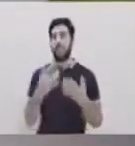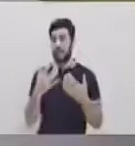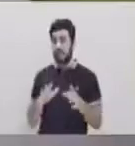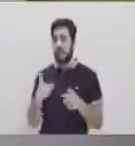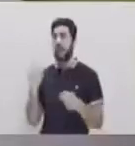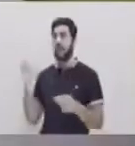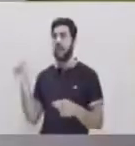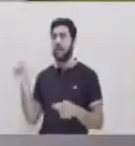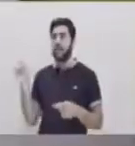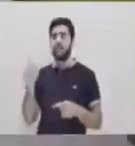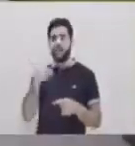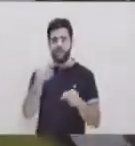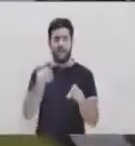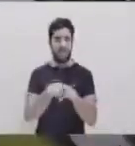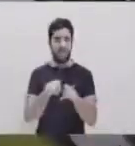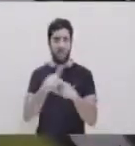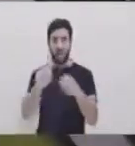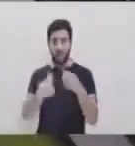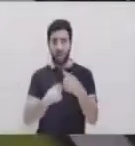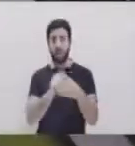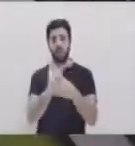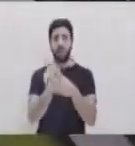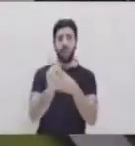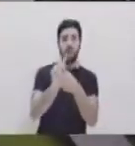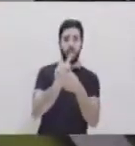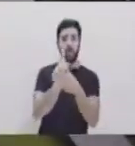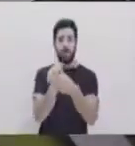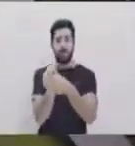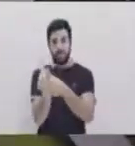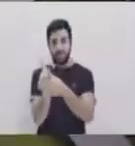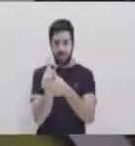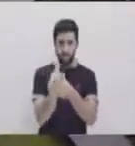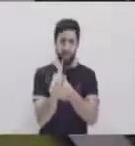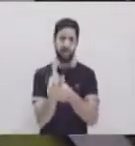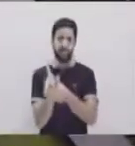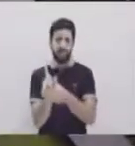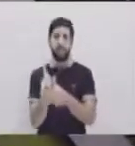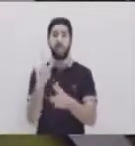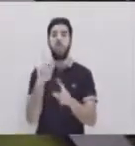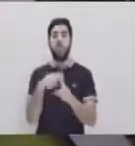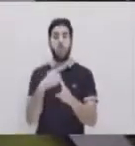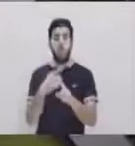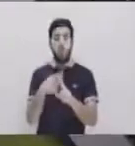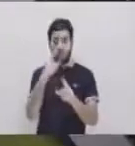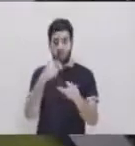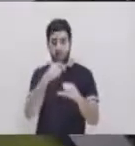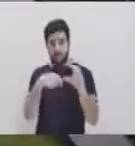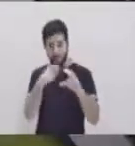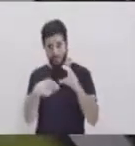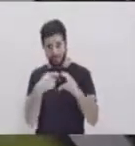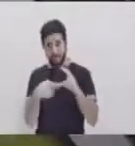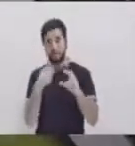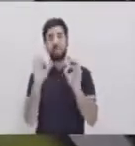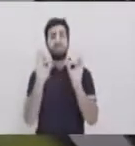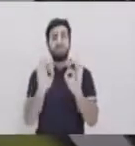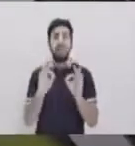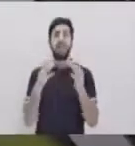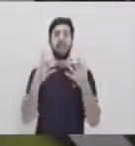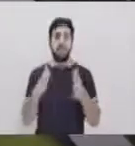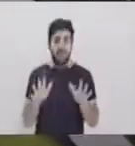esto va a ser el pábilo o la mecha de la vela. Cuando ya lo tengamos bien